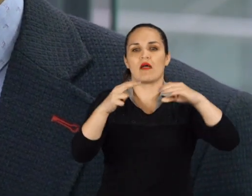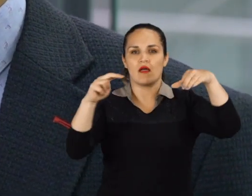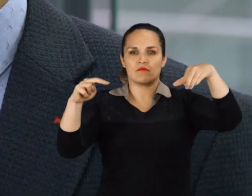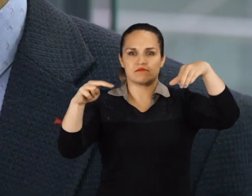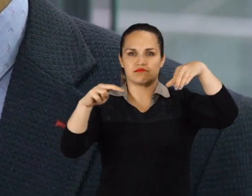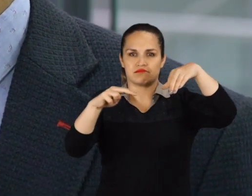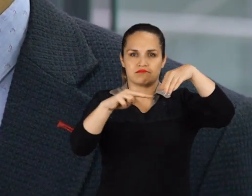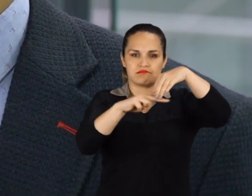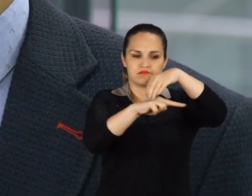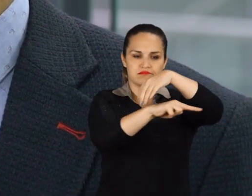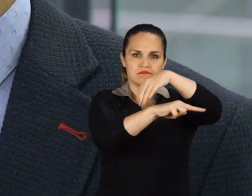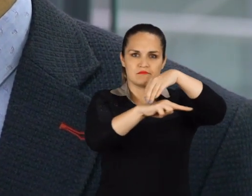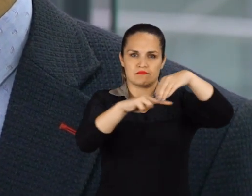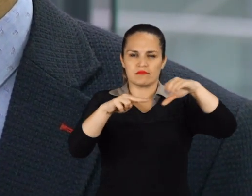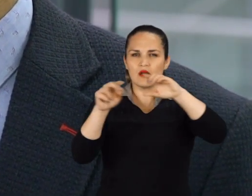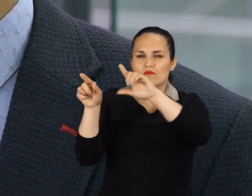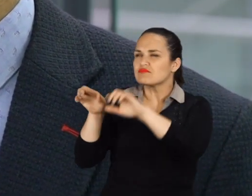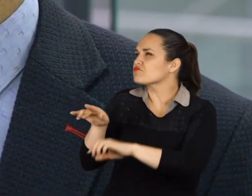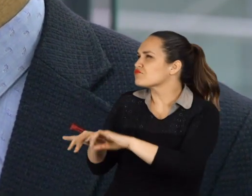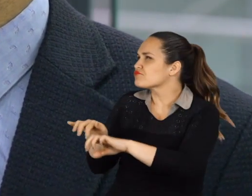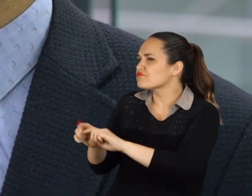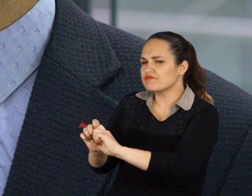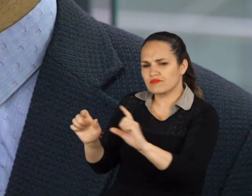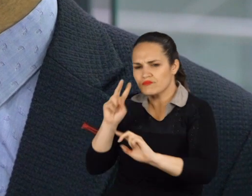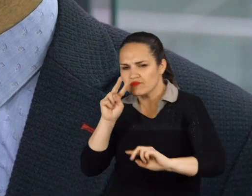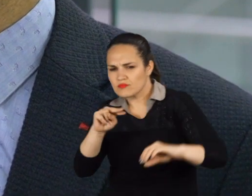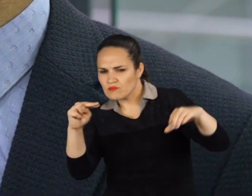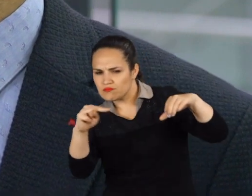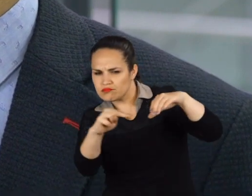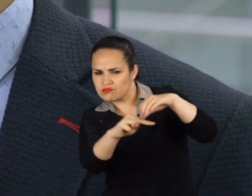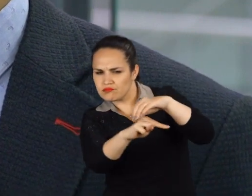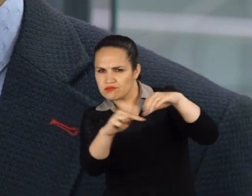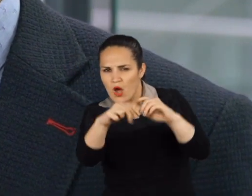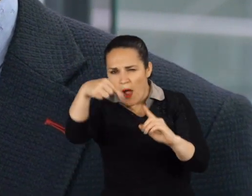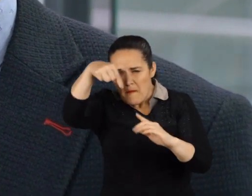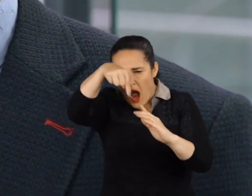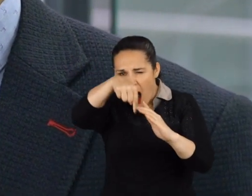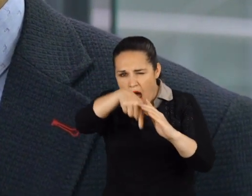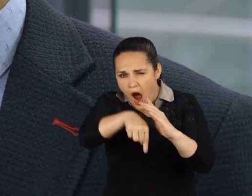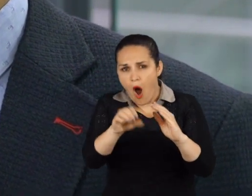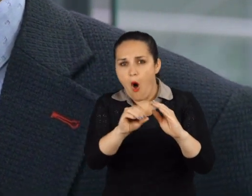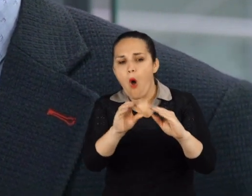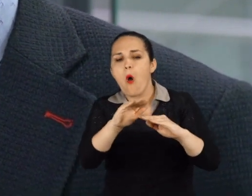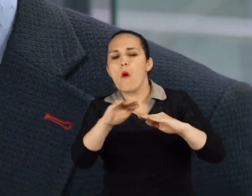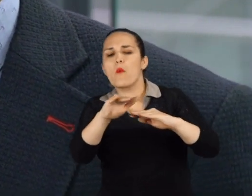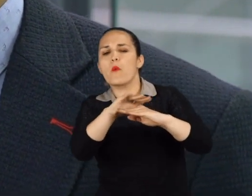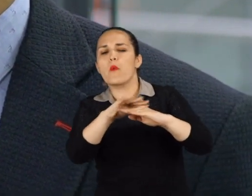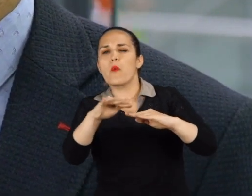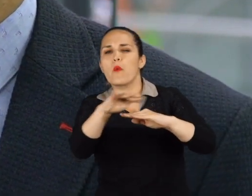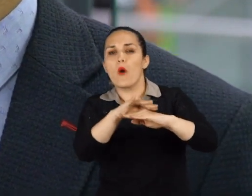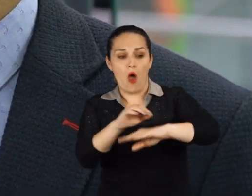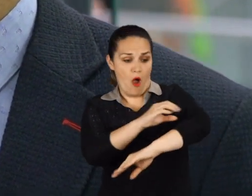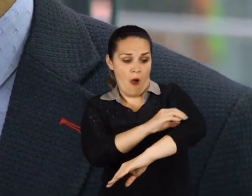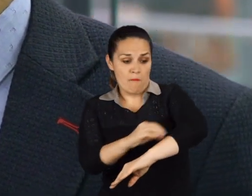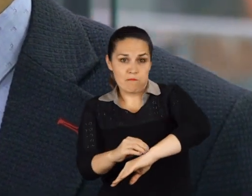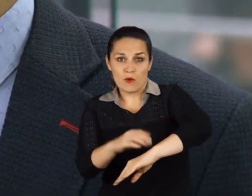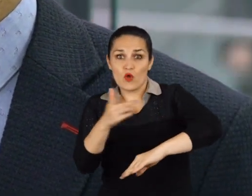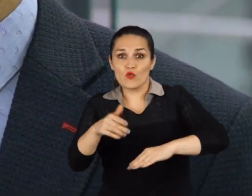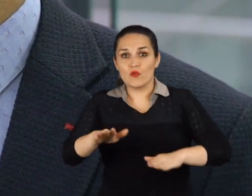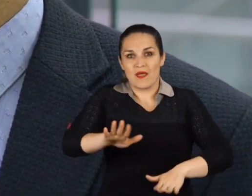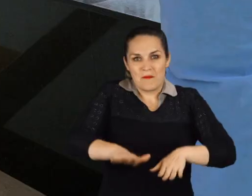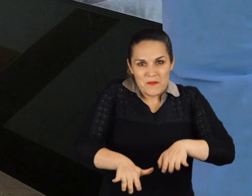de compromiso tiene la lesión tumoral dentro del hueso y si esta lesión tumoral se extendió a los tejidos blandos y si los vasos o los nervios están o